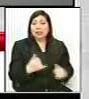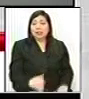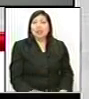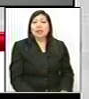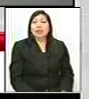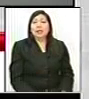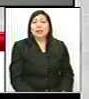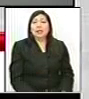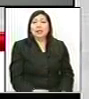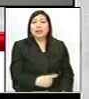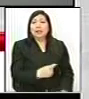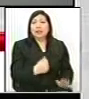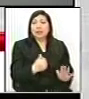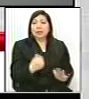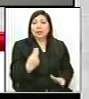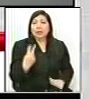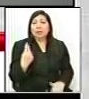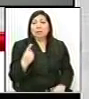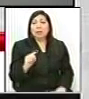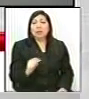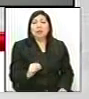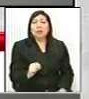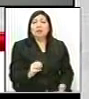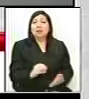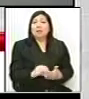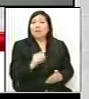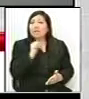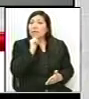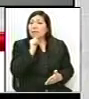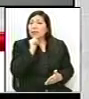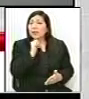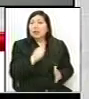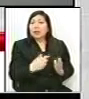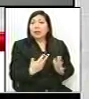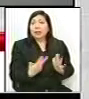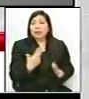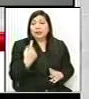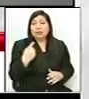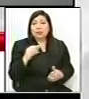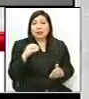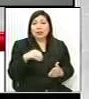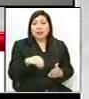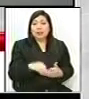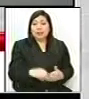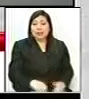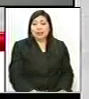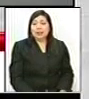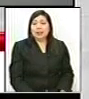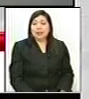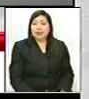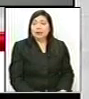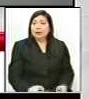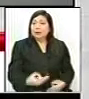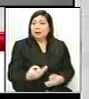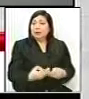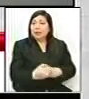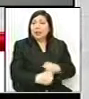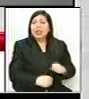ejecutado 162 millones y nos falta 13 millones que está incluido en el presupuesto